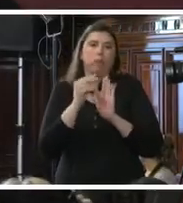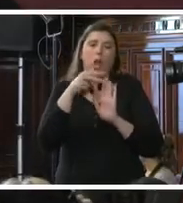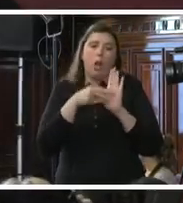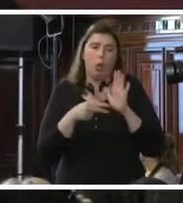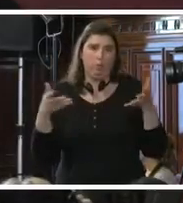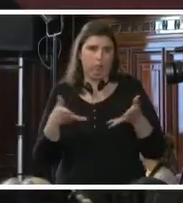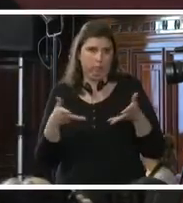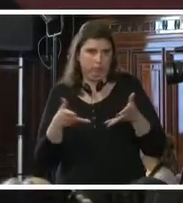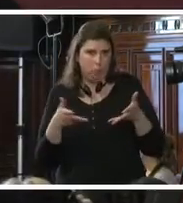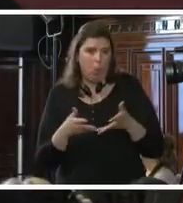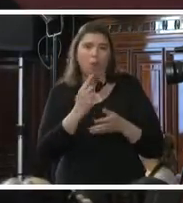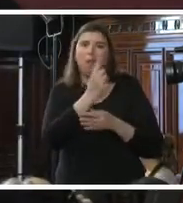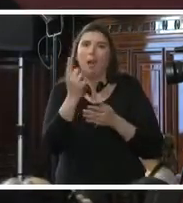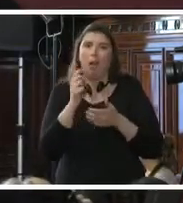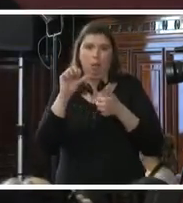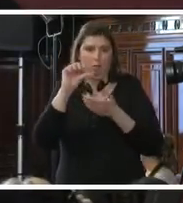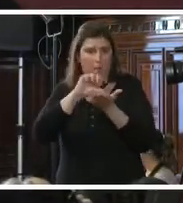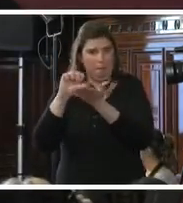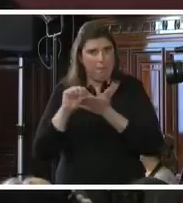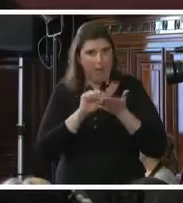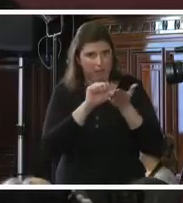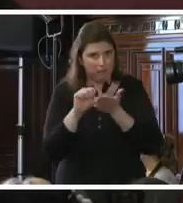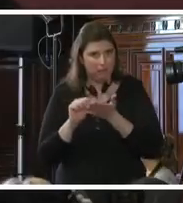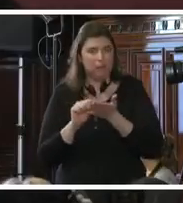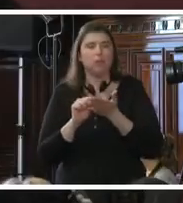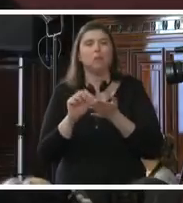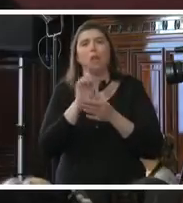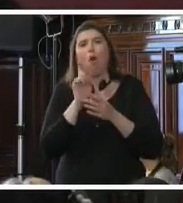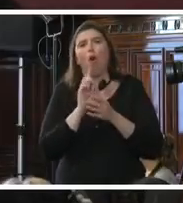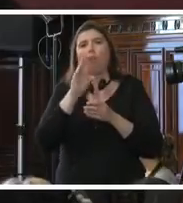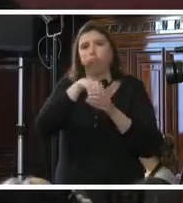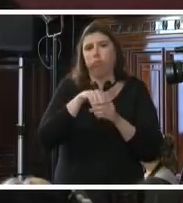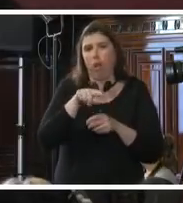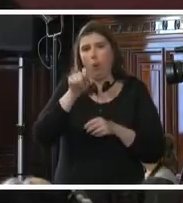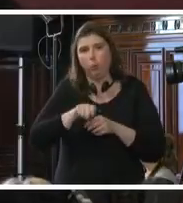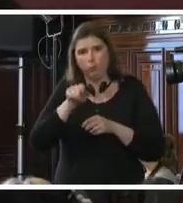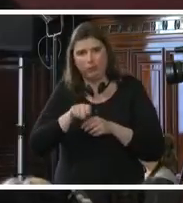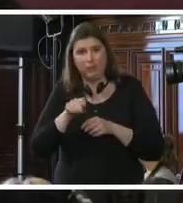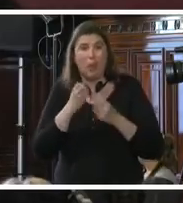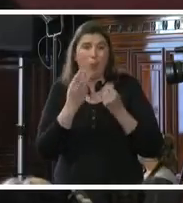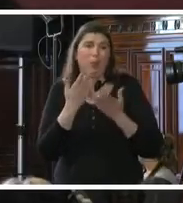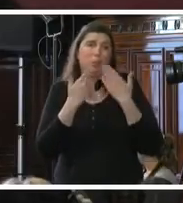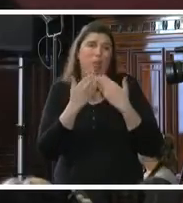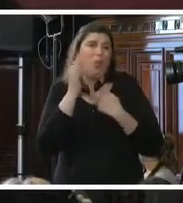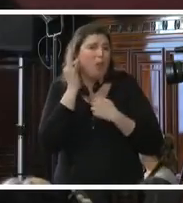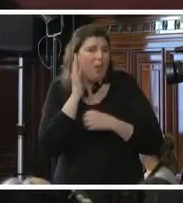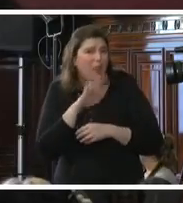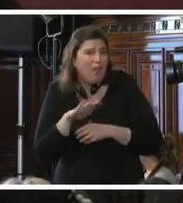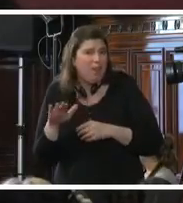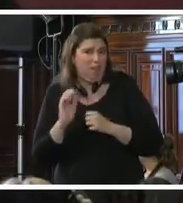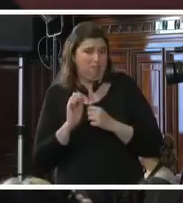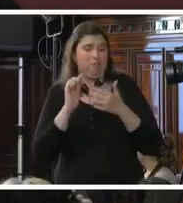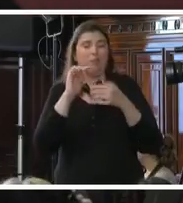sin dilación ni necesidad de mediación de la justicia, muy especialmente cuando estamos hablando de niñas.